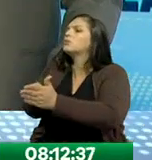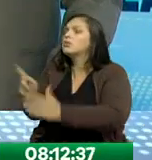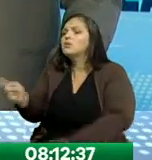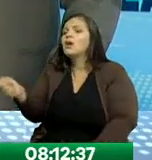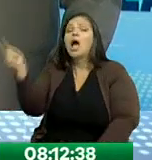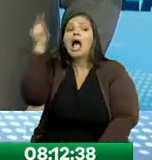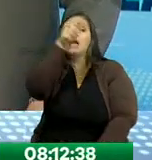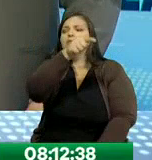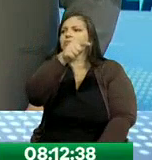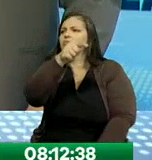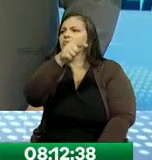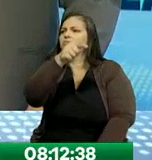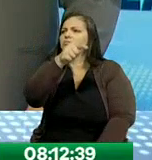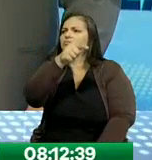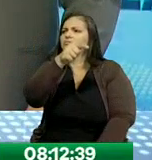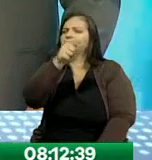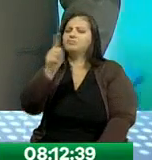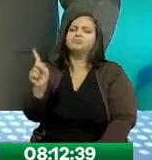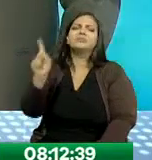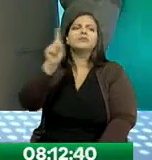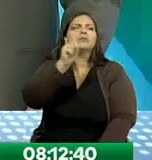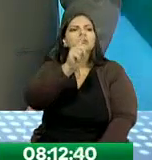inspección? Antes de ayer, el día